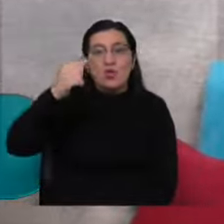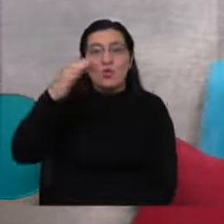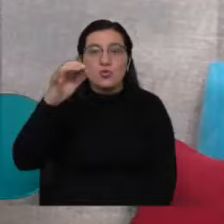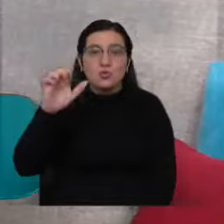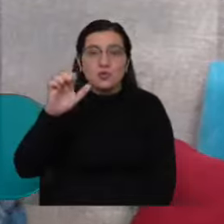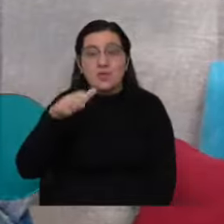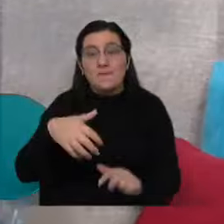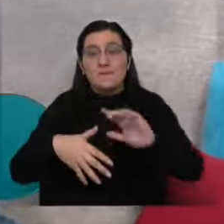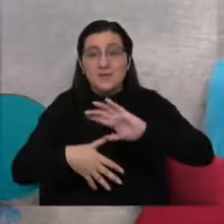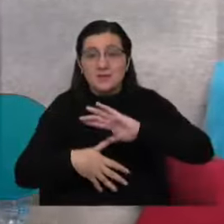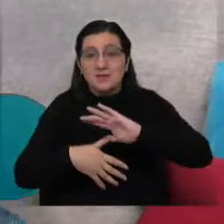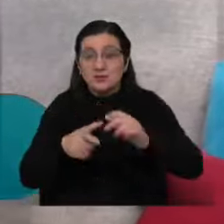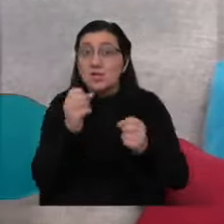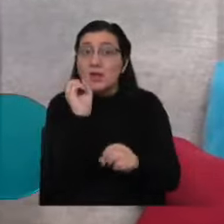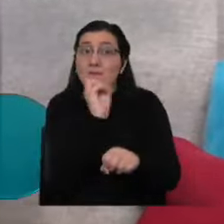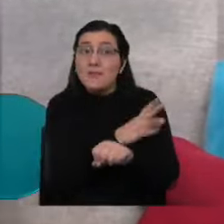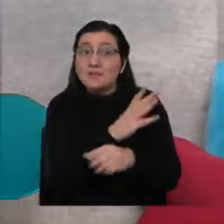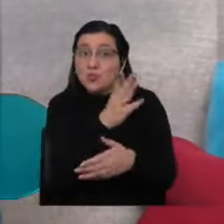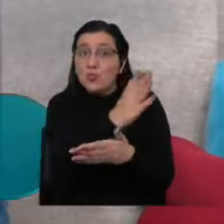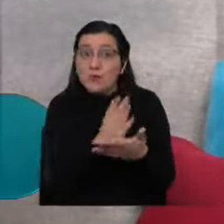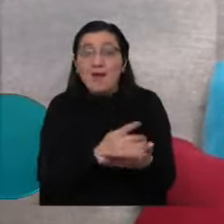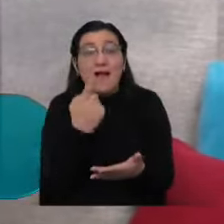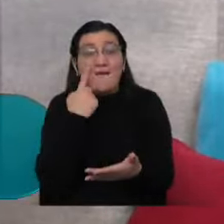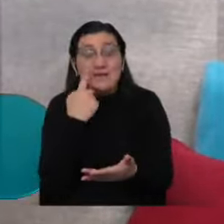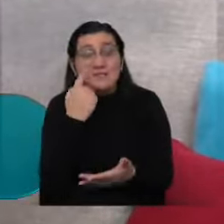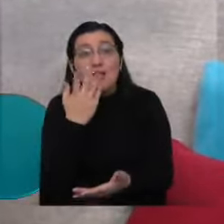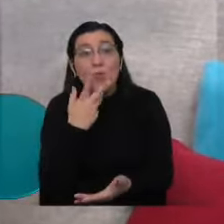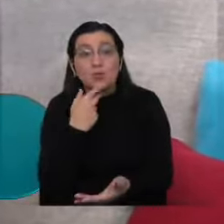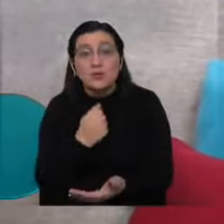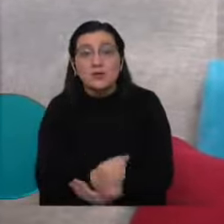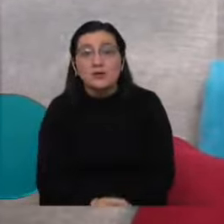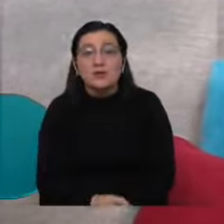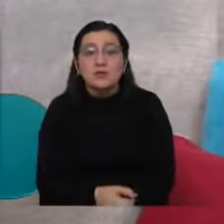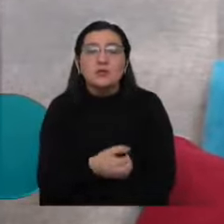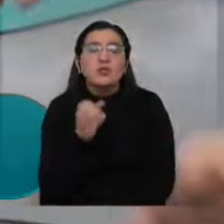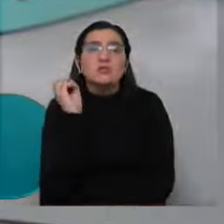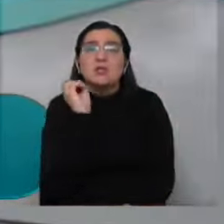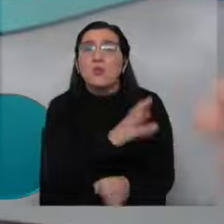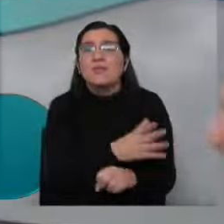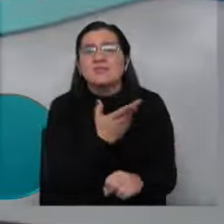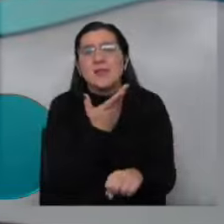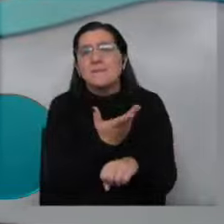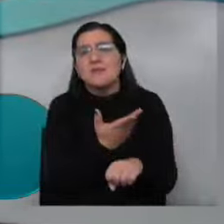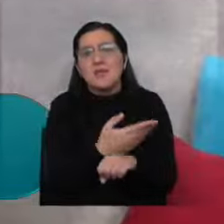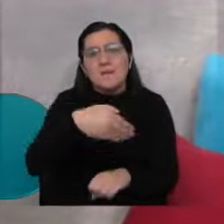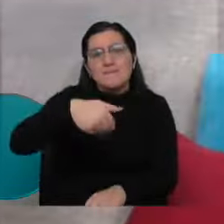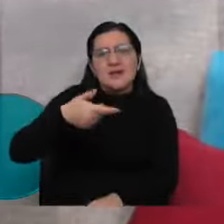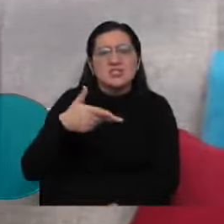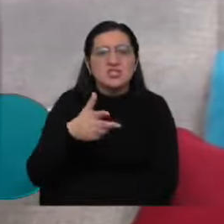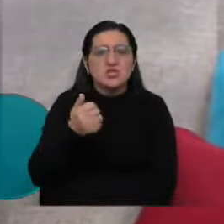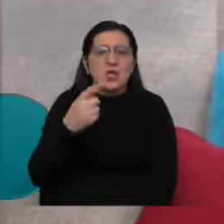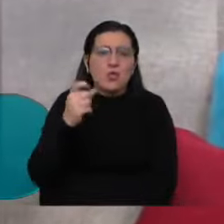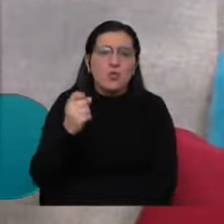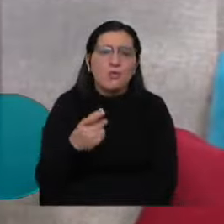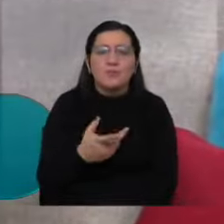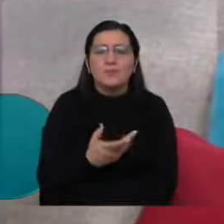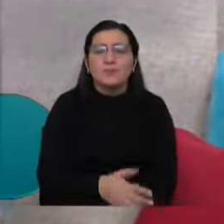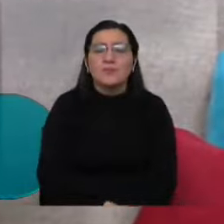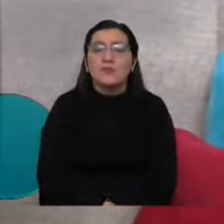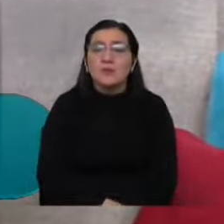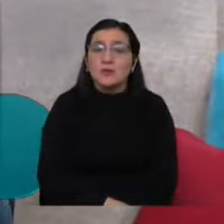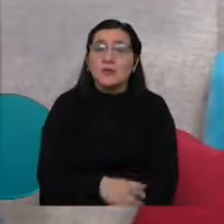le manda a ese unamuno sus poemas a ver qué le parece y le dice si puedes mostrarse a García sier también no